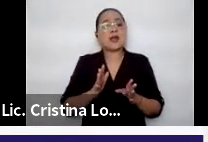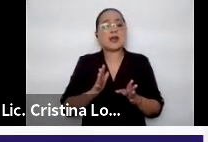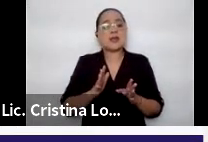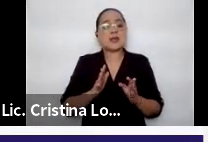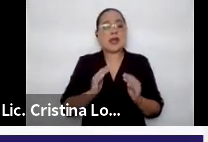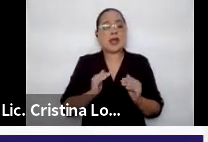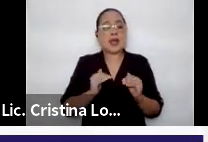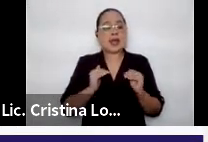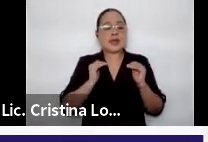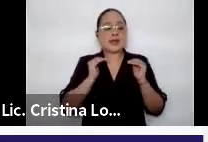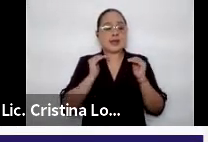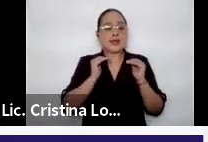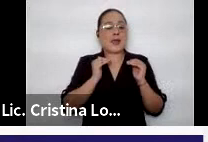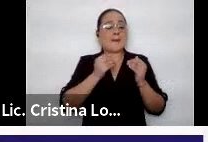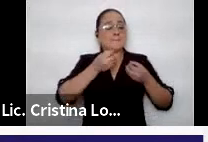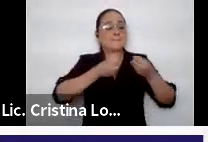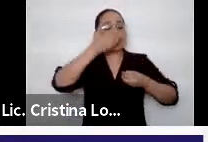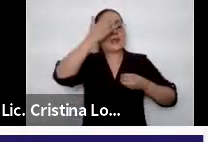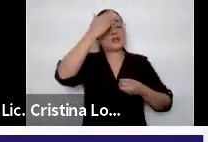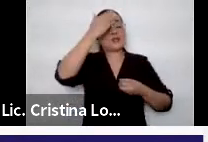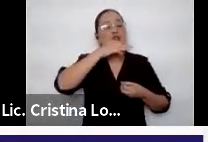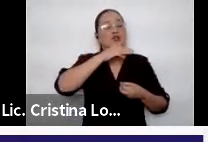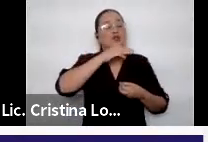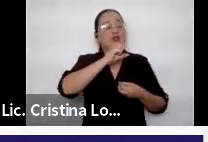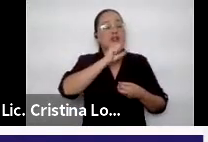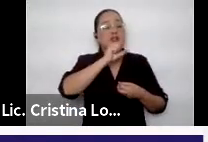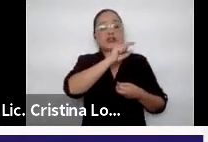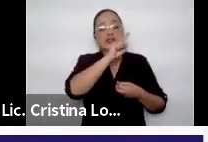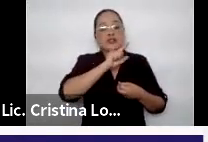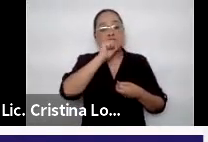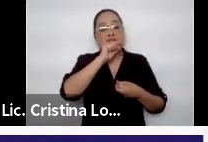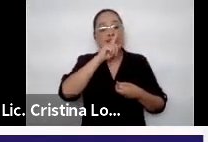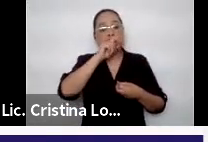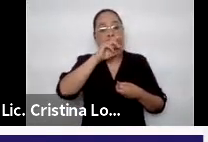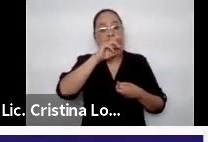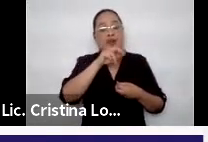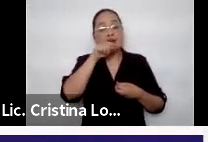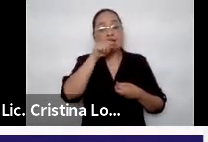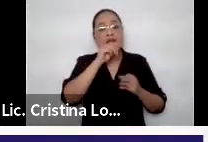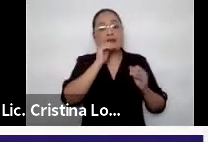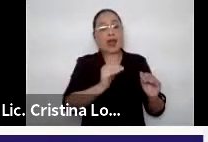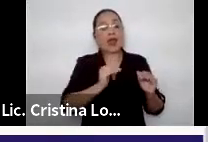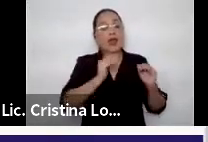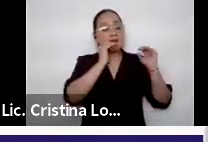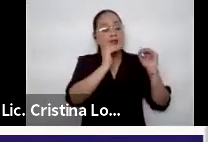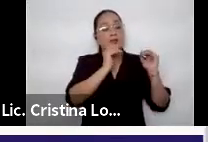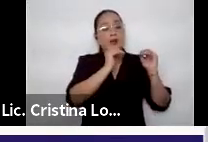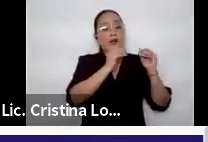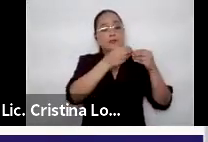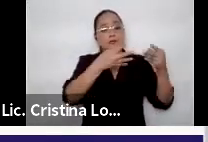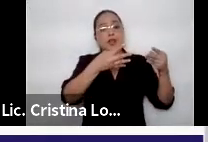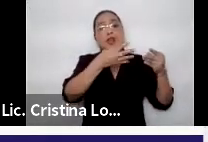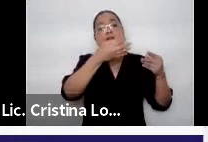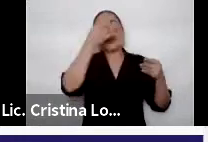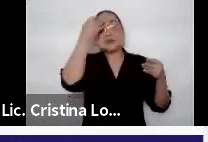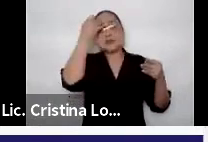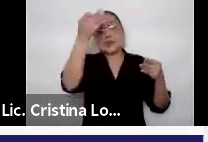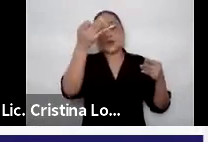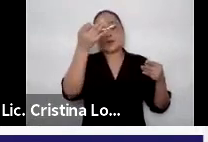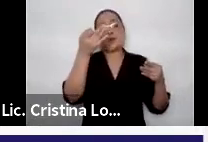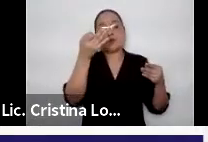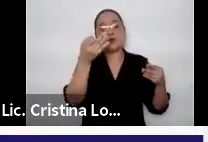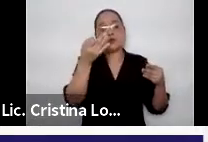palabras del señor ministro, en el lado del índice, que está al lado izquierdo, podemos buscar las épocas. Damos un clic y nos va a